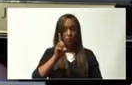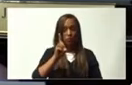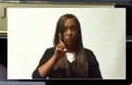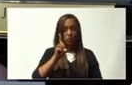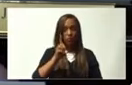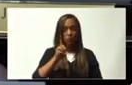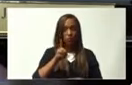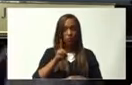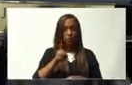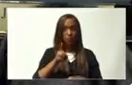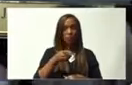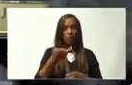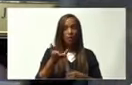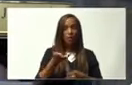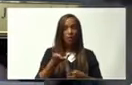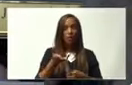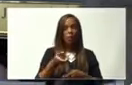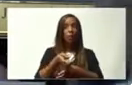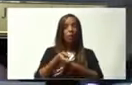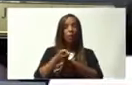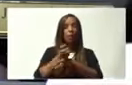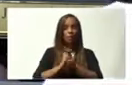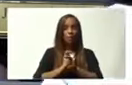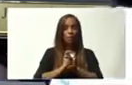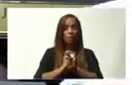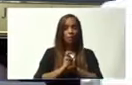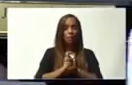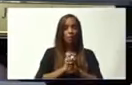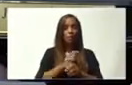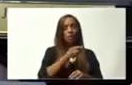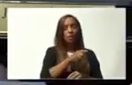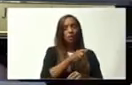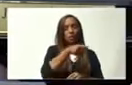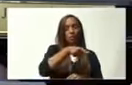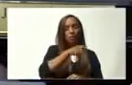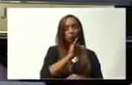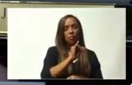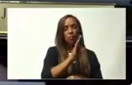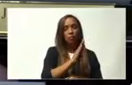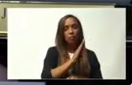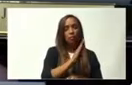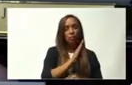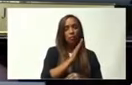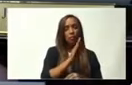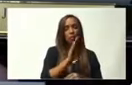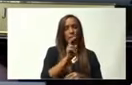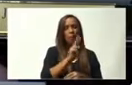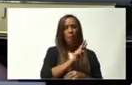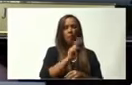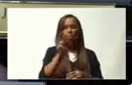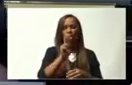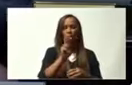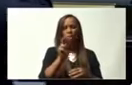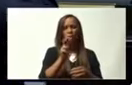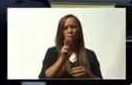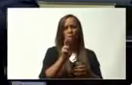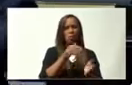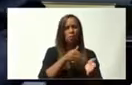mil millones de dólares. Usted lo compara y lo convierte, el porcentaje era